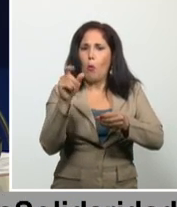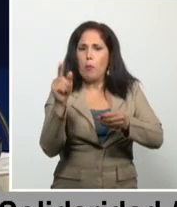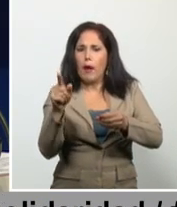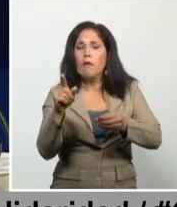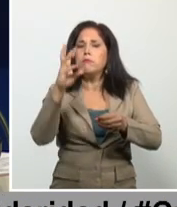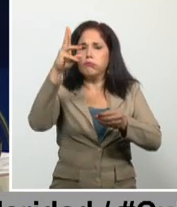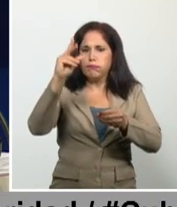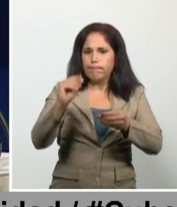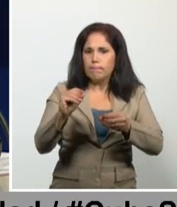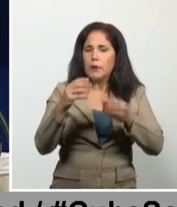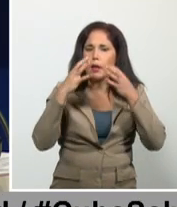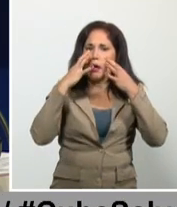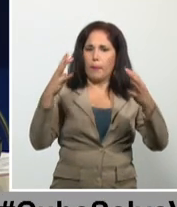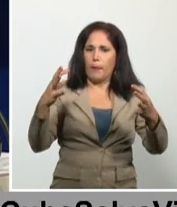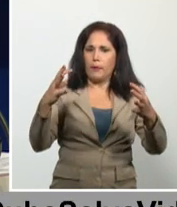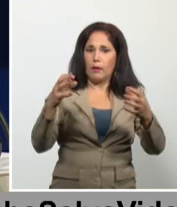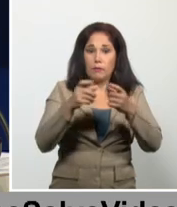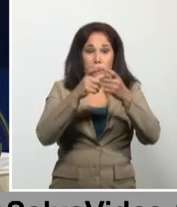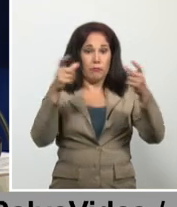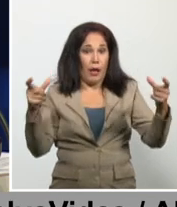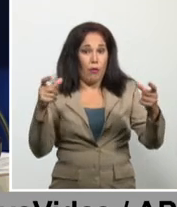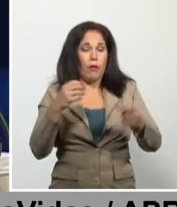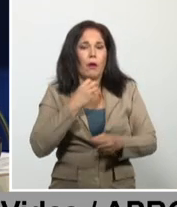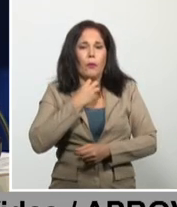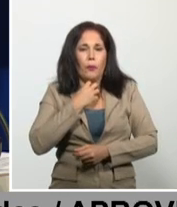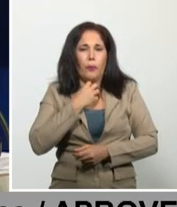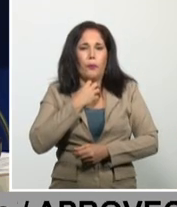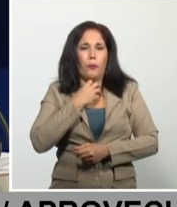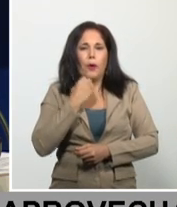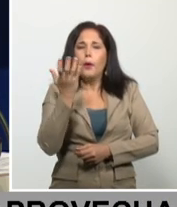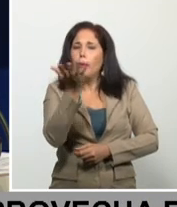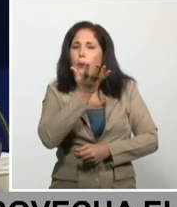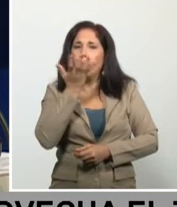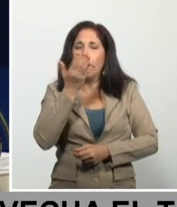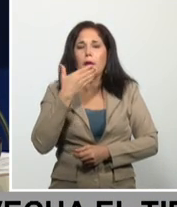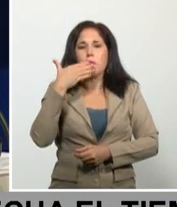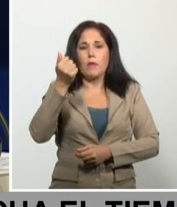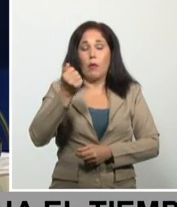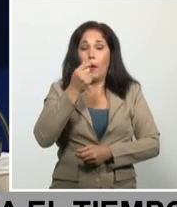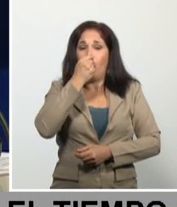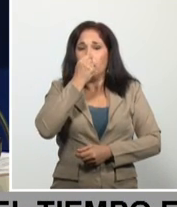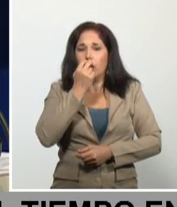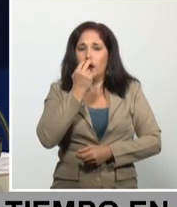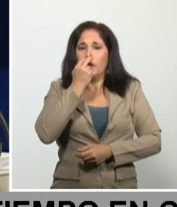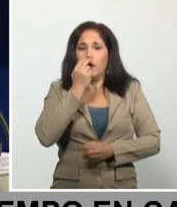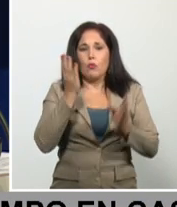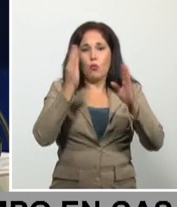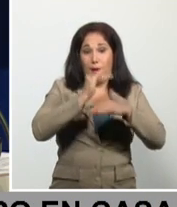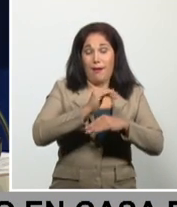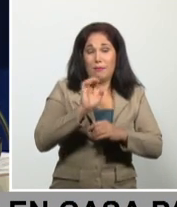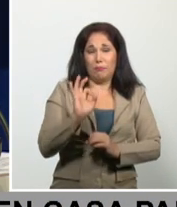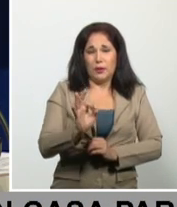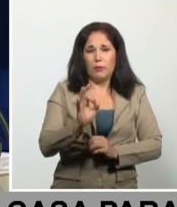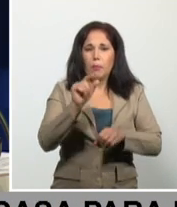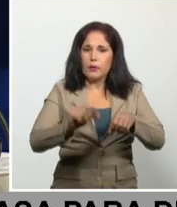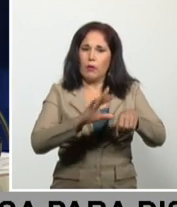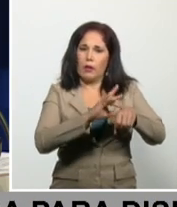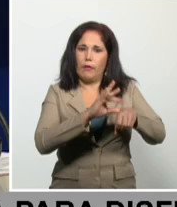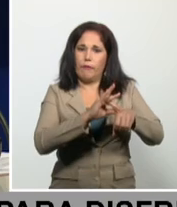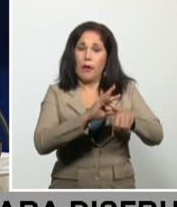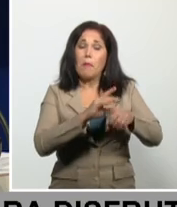cifra mayor de ventiladores. Hemos también recibido algunas donaciones, pero lo que